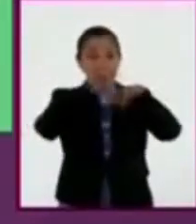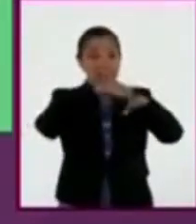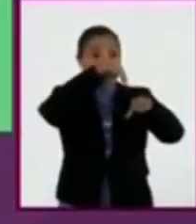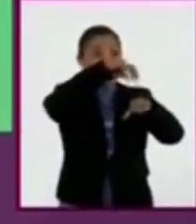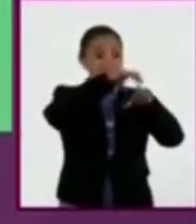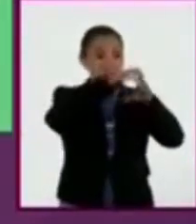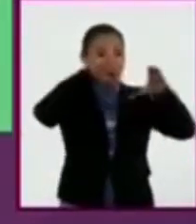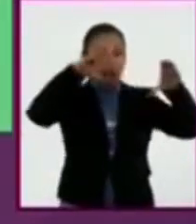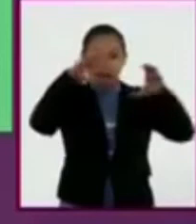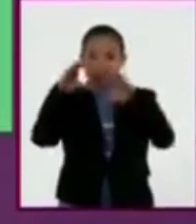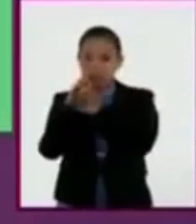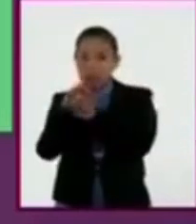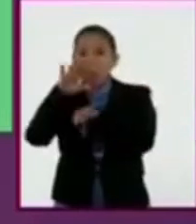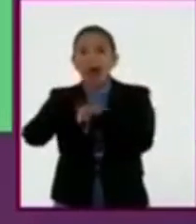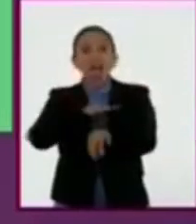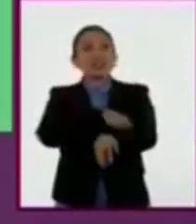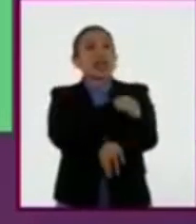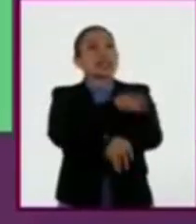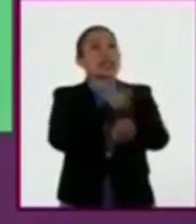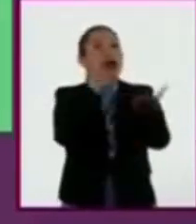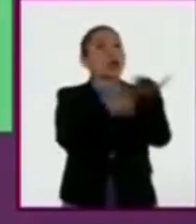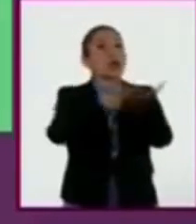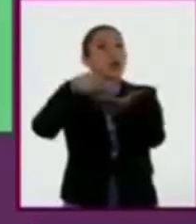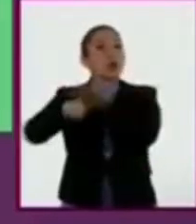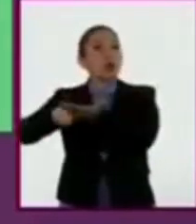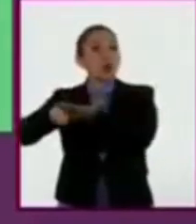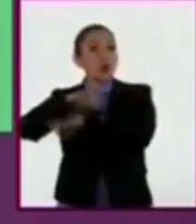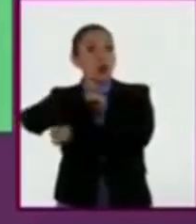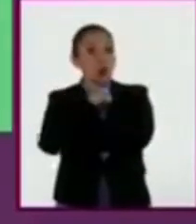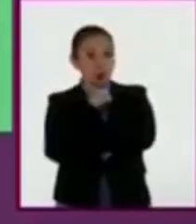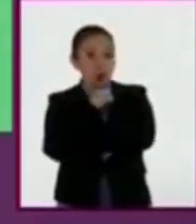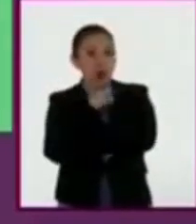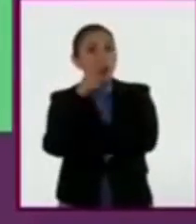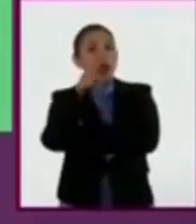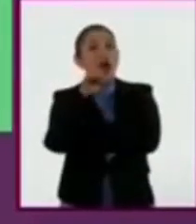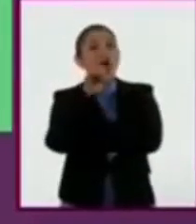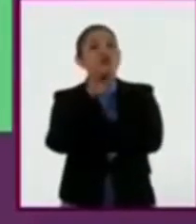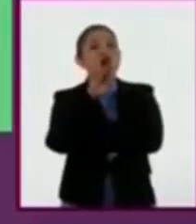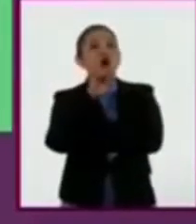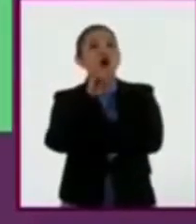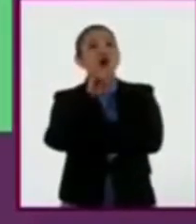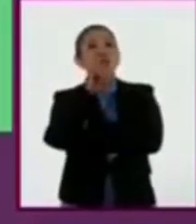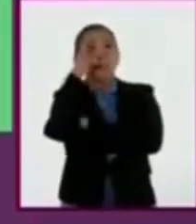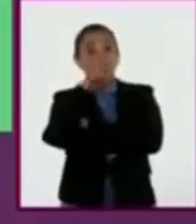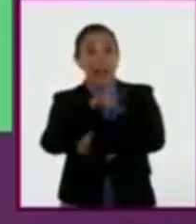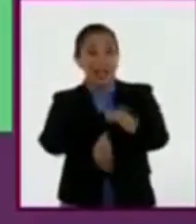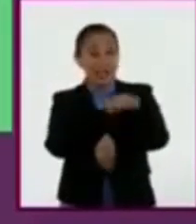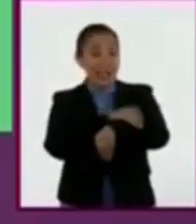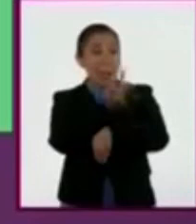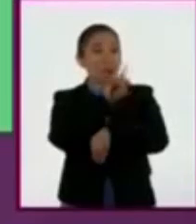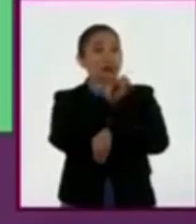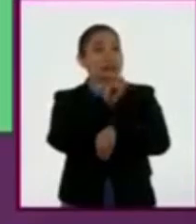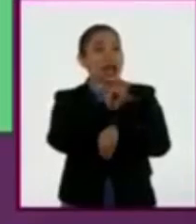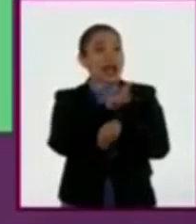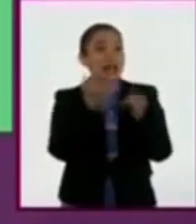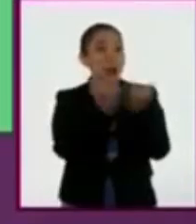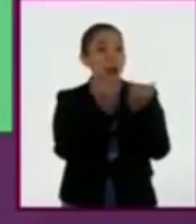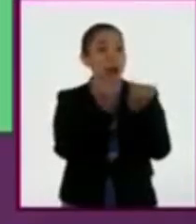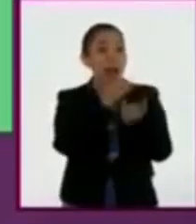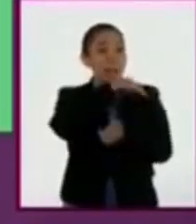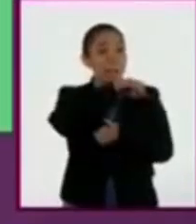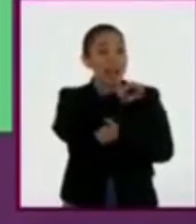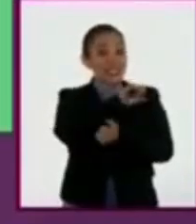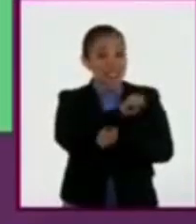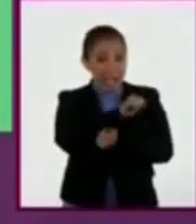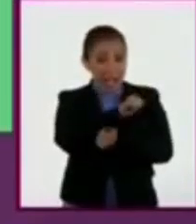masa, mayor energía potencial. Entonces, la fórmula para calcular la energía potencial es igual a la masa